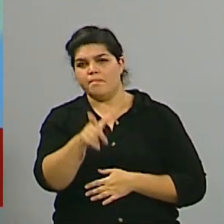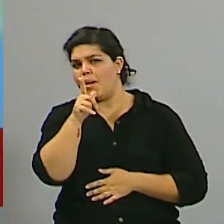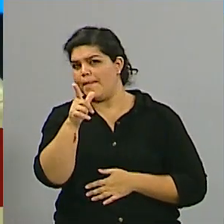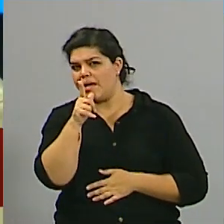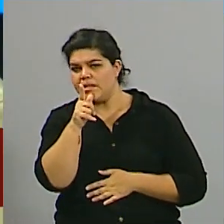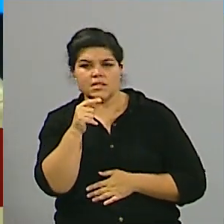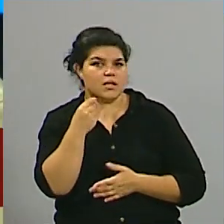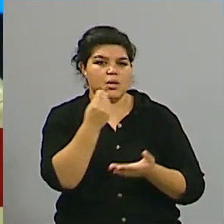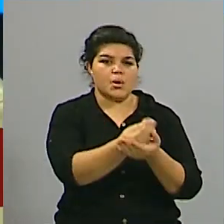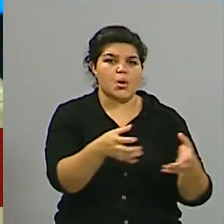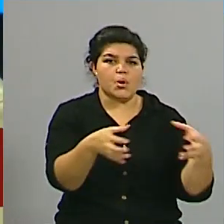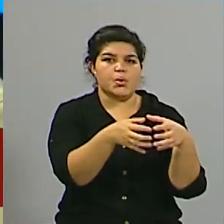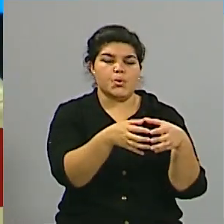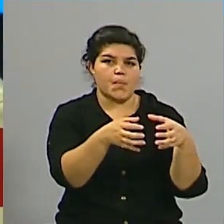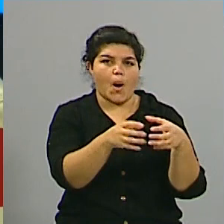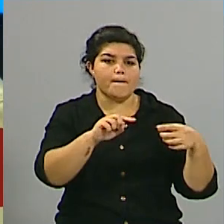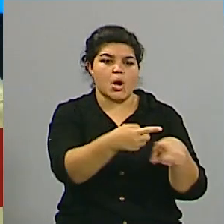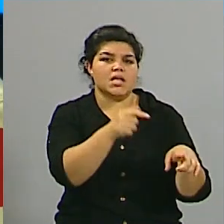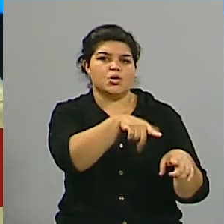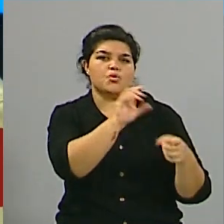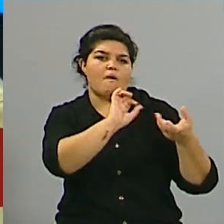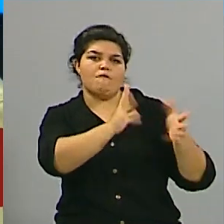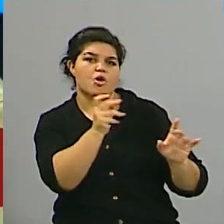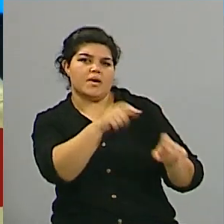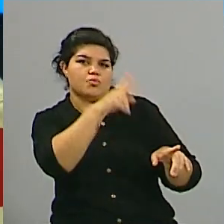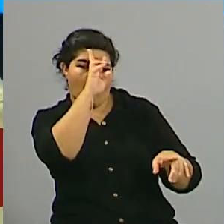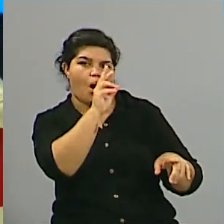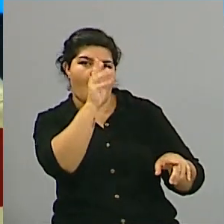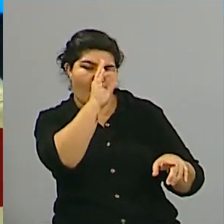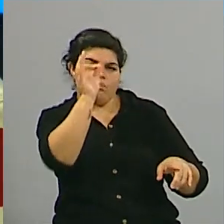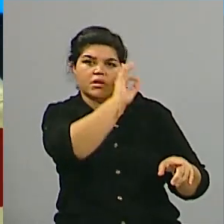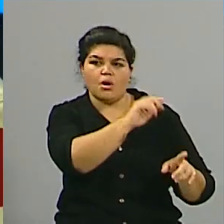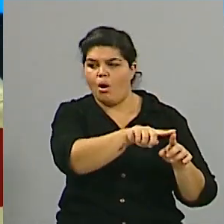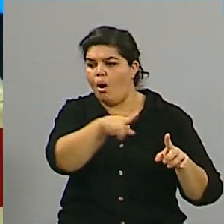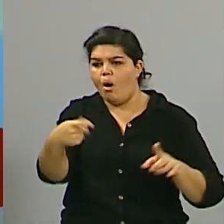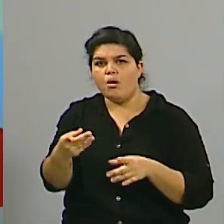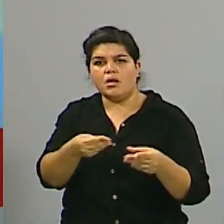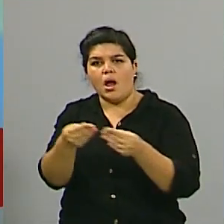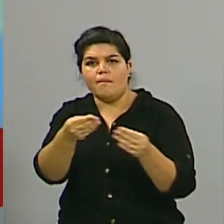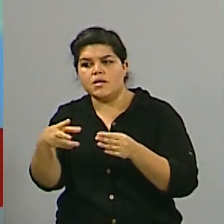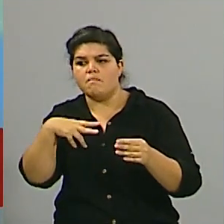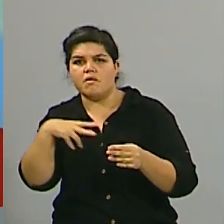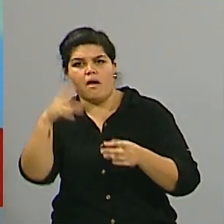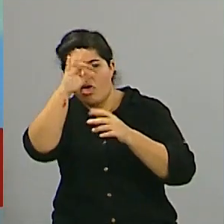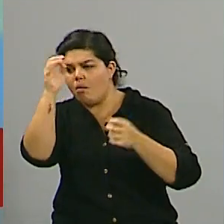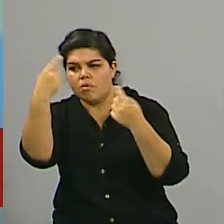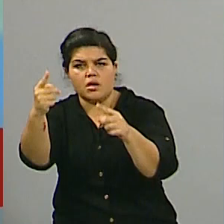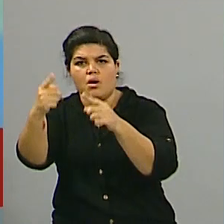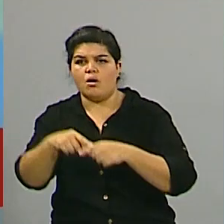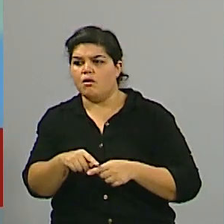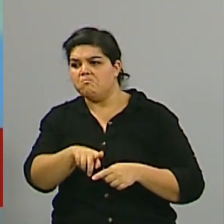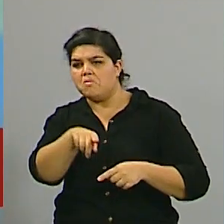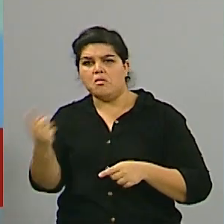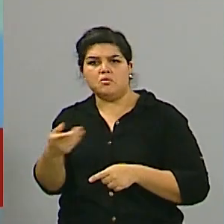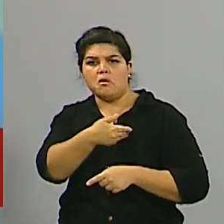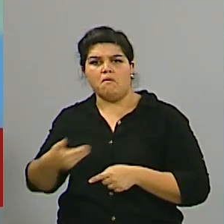política y por parte de corporaciones que, bueno, están en contra de algunas medidas. O de algunos gobiernos, ¿no? Bueno, este